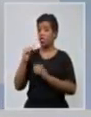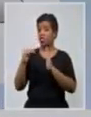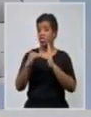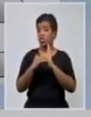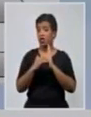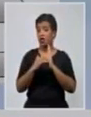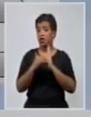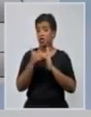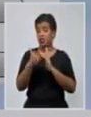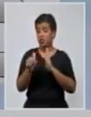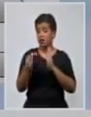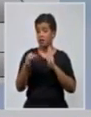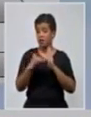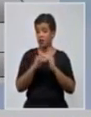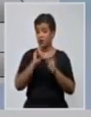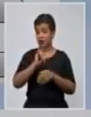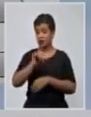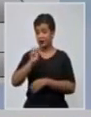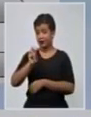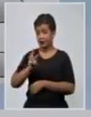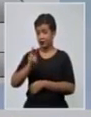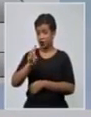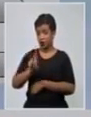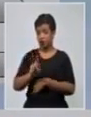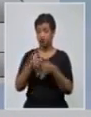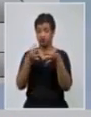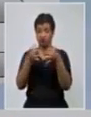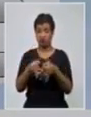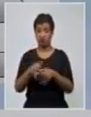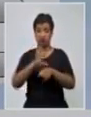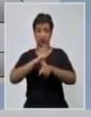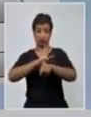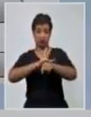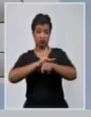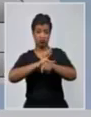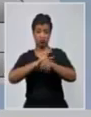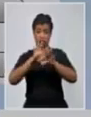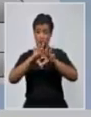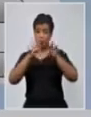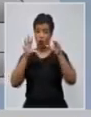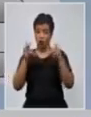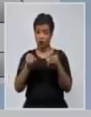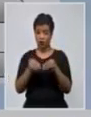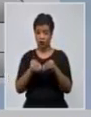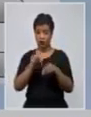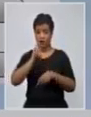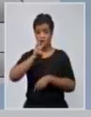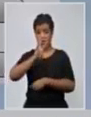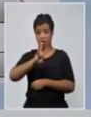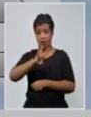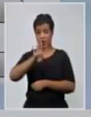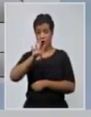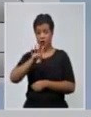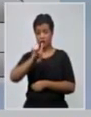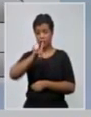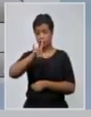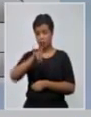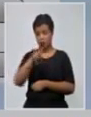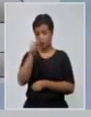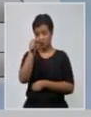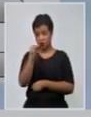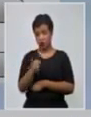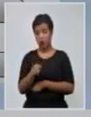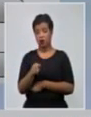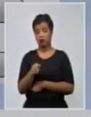10.931 muestras, pues se diagnosticaron un total de 349